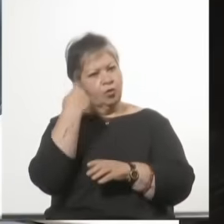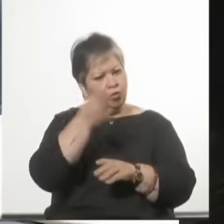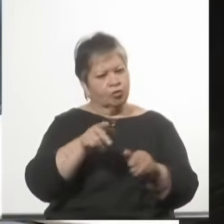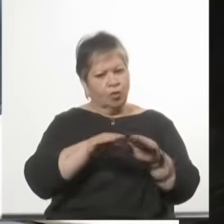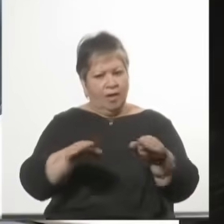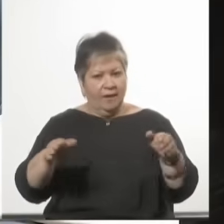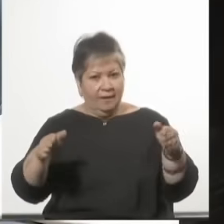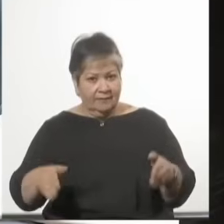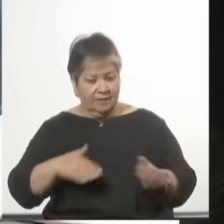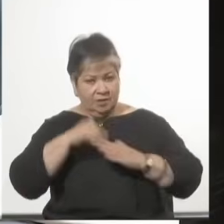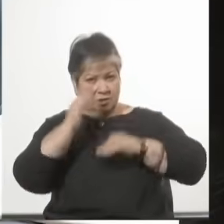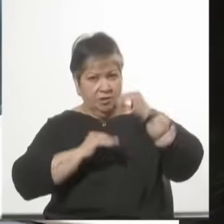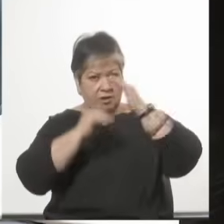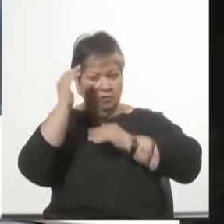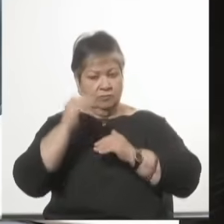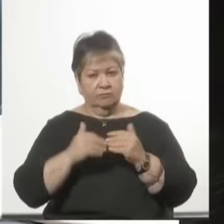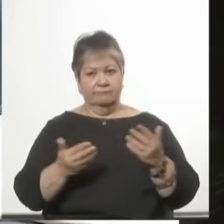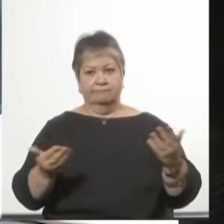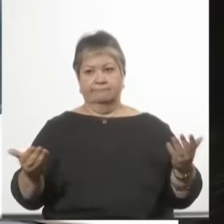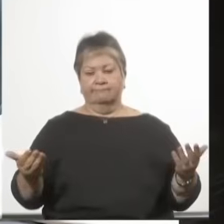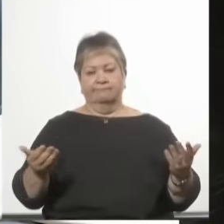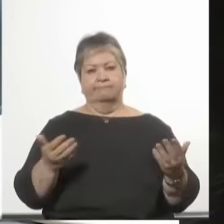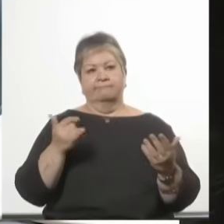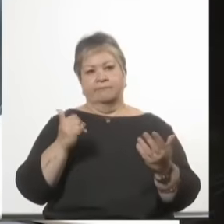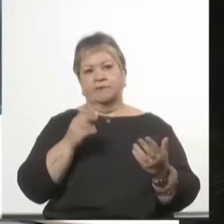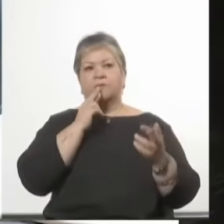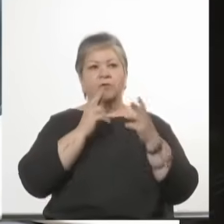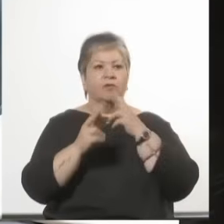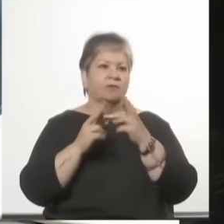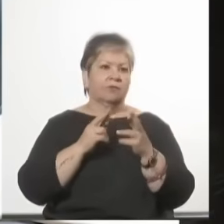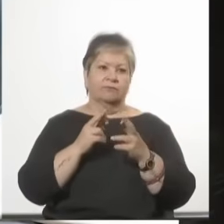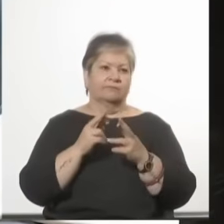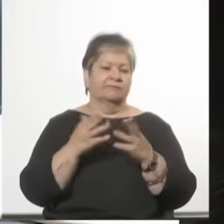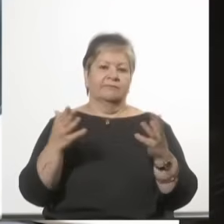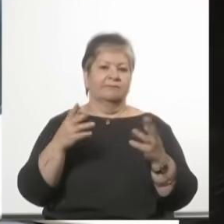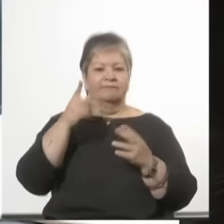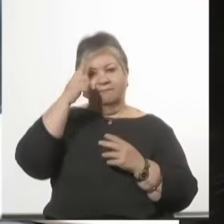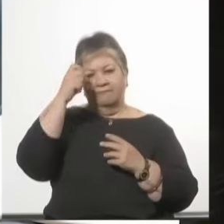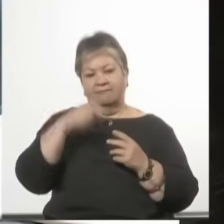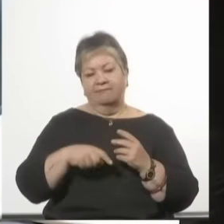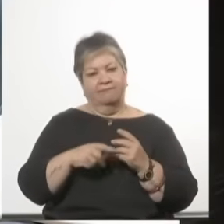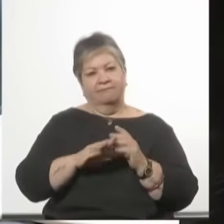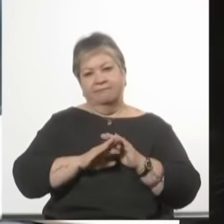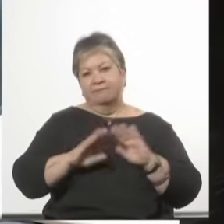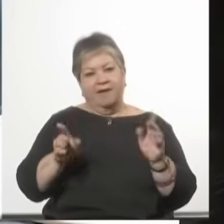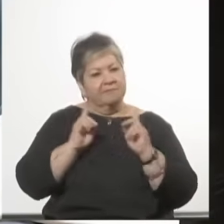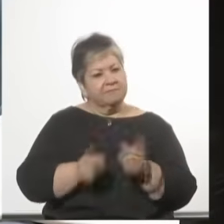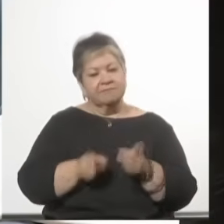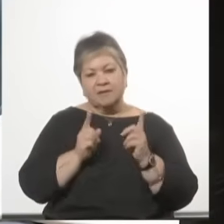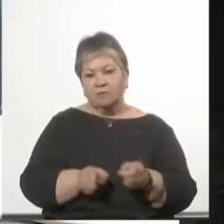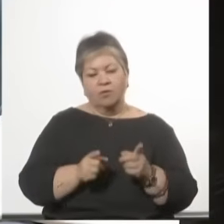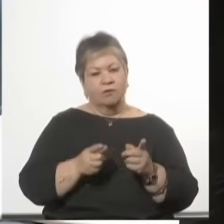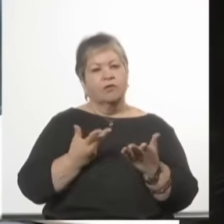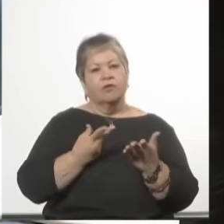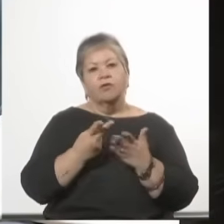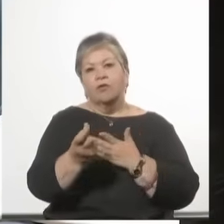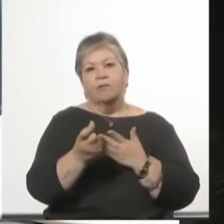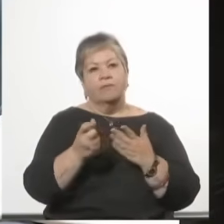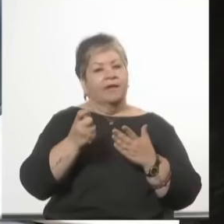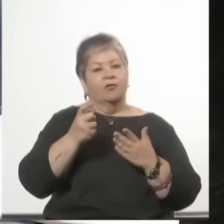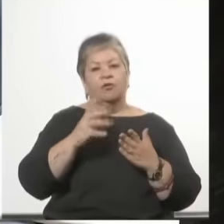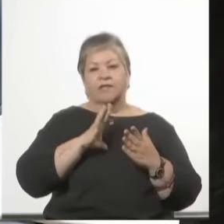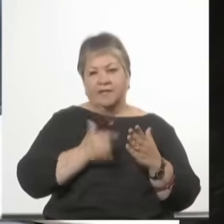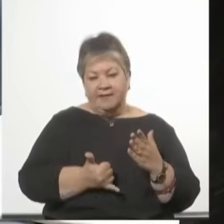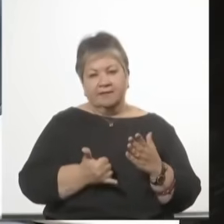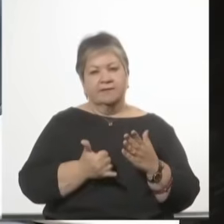qué objetivo? Creo que está respondida cuando dijimos que no hay plan B, hay plan A, que es sí obtener lo que tenemos que obtener, sí